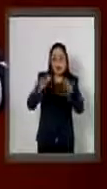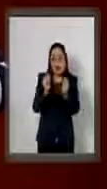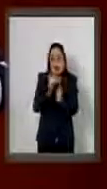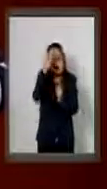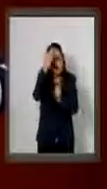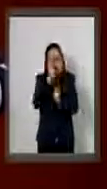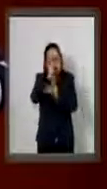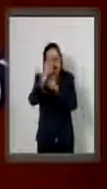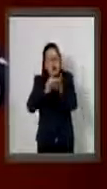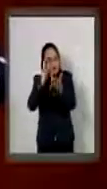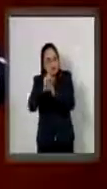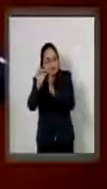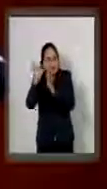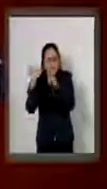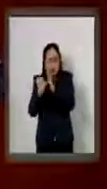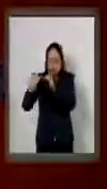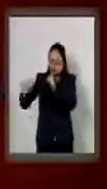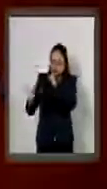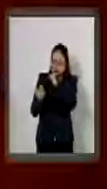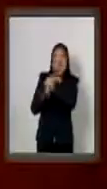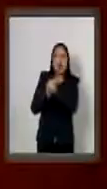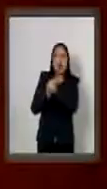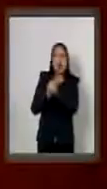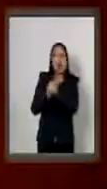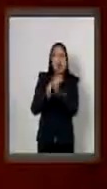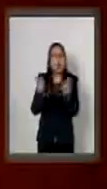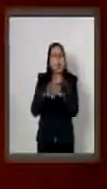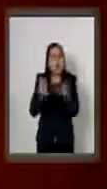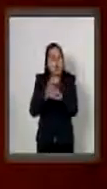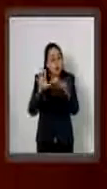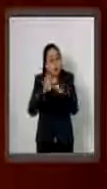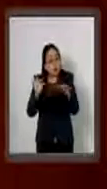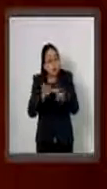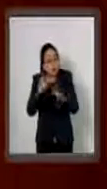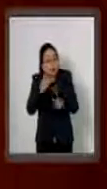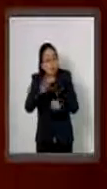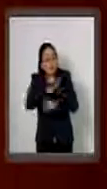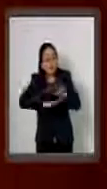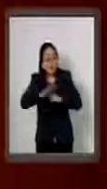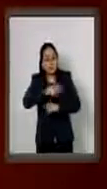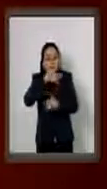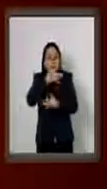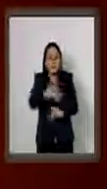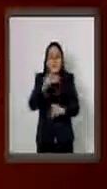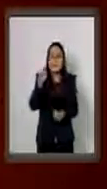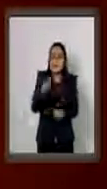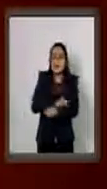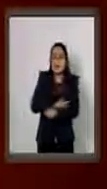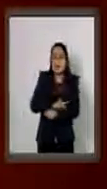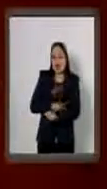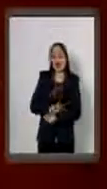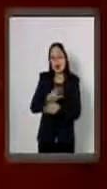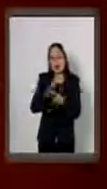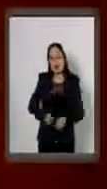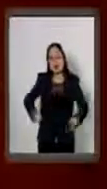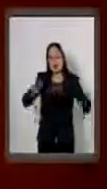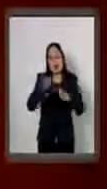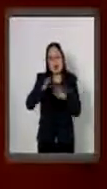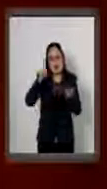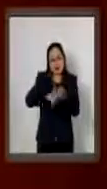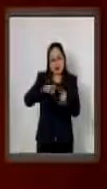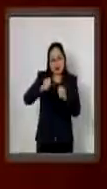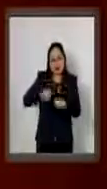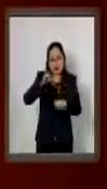y motivado, y motivando una situación en la que se declare que es necesario preservar la